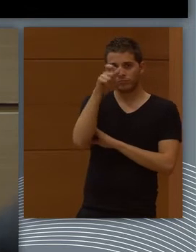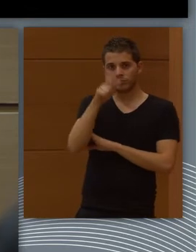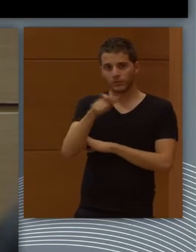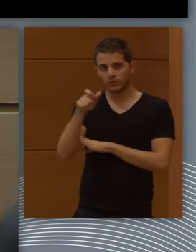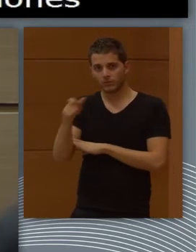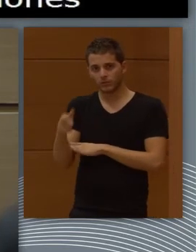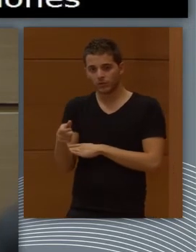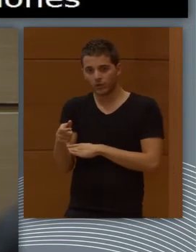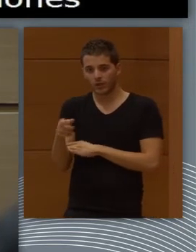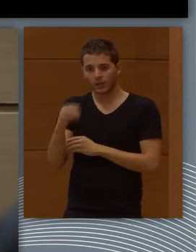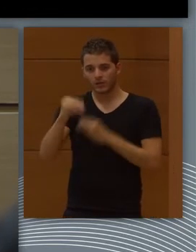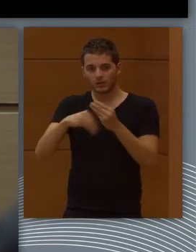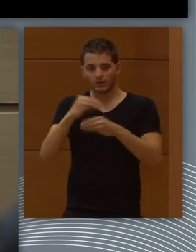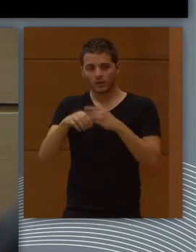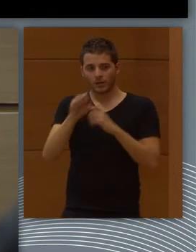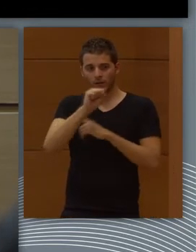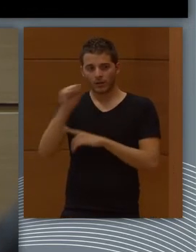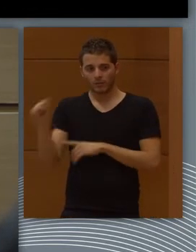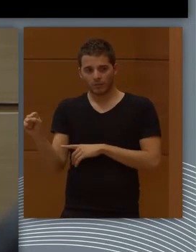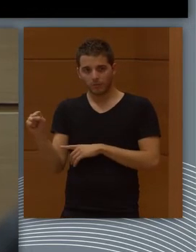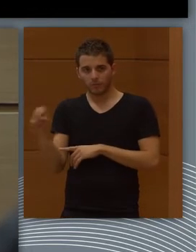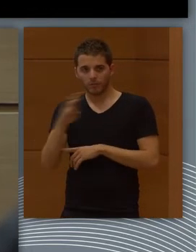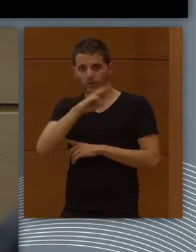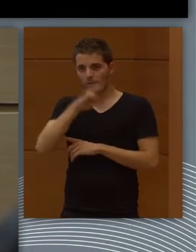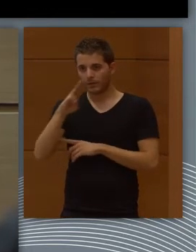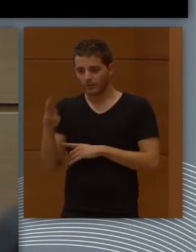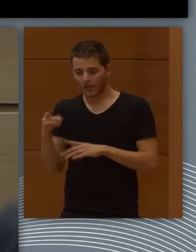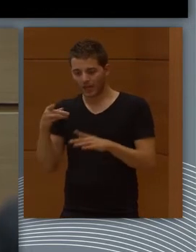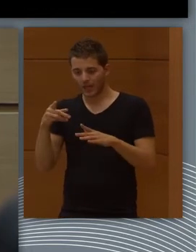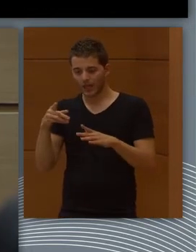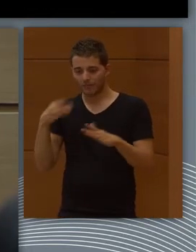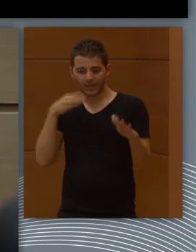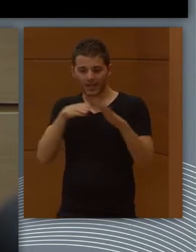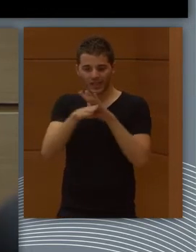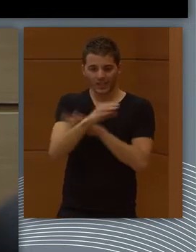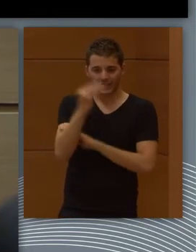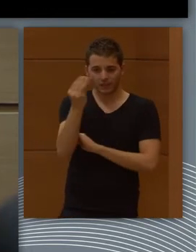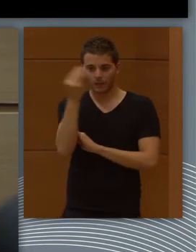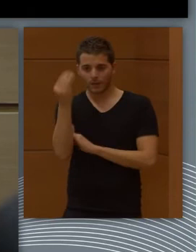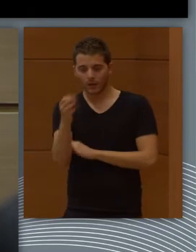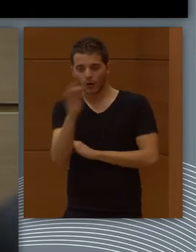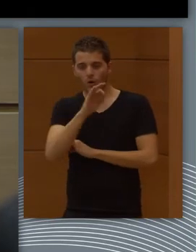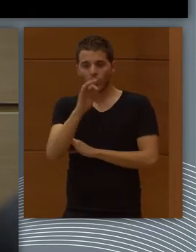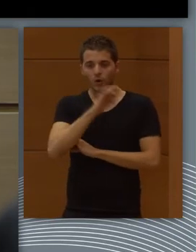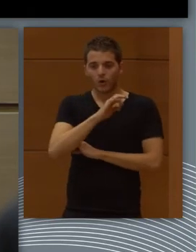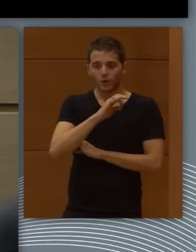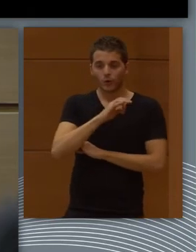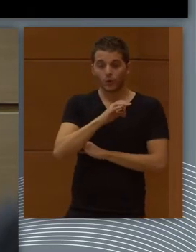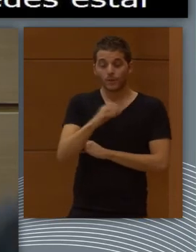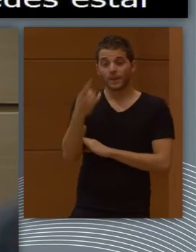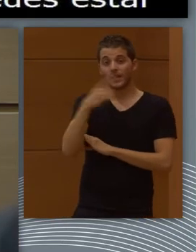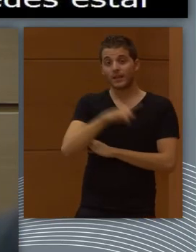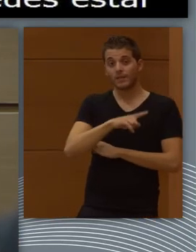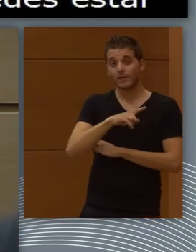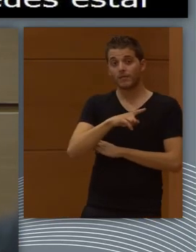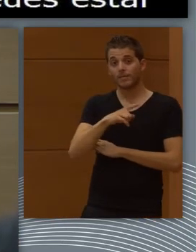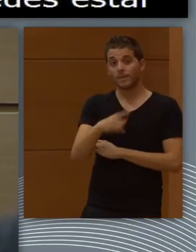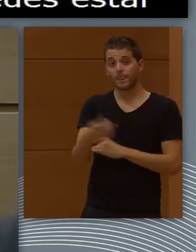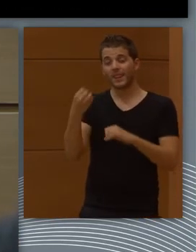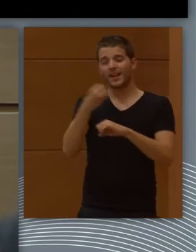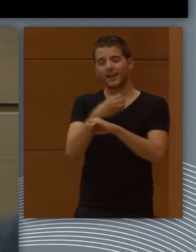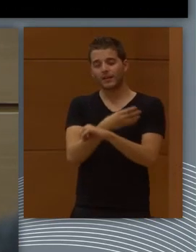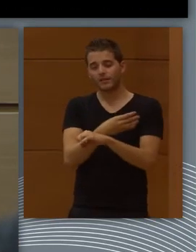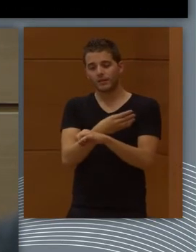incluso más accesibles que lo que podáis estar desarrollando vosotros internamente. Y a Renfe lo que quería preguntarle es cuáles son